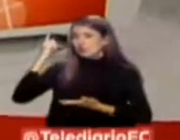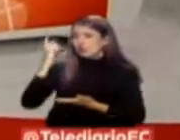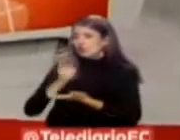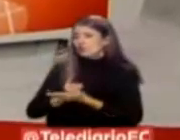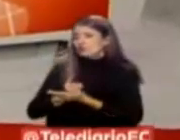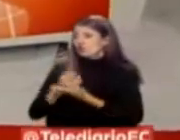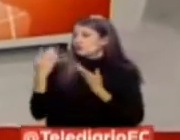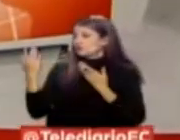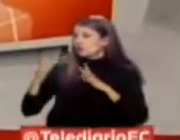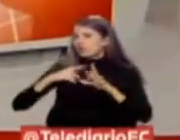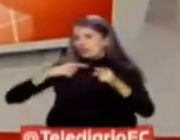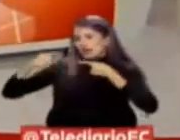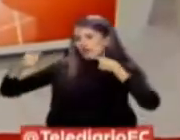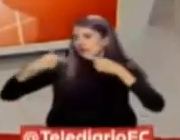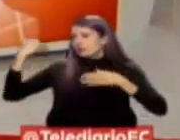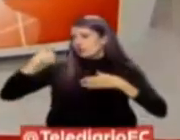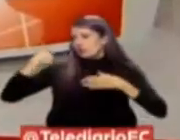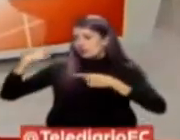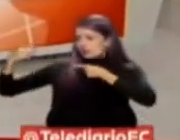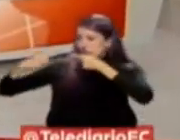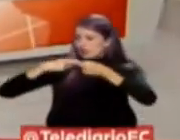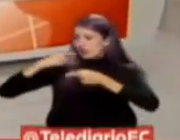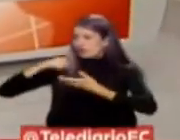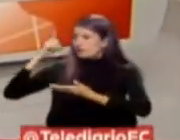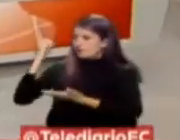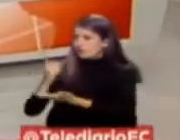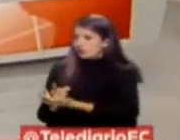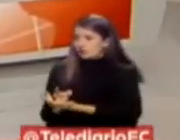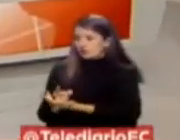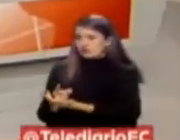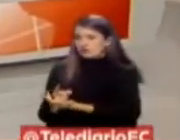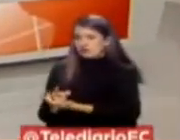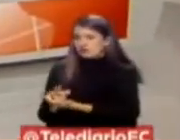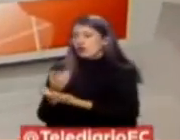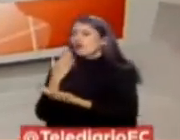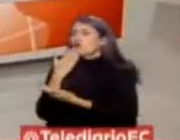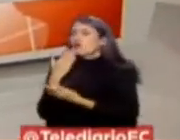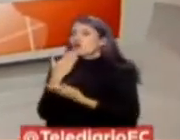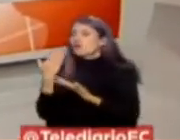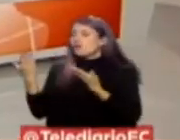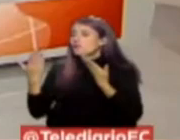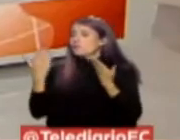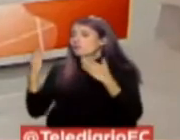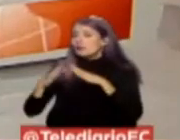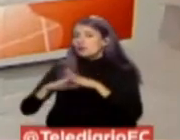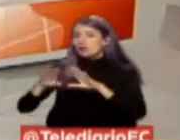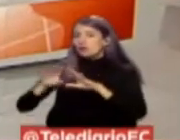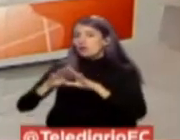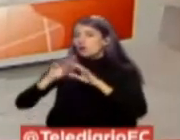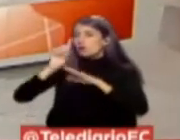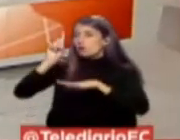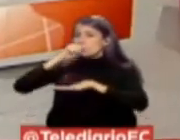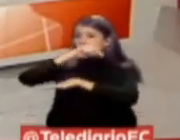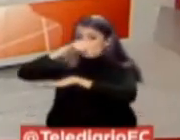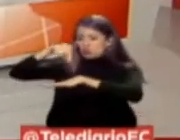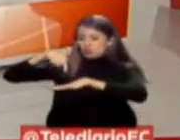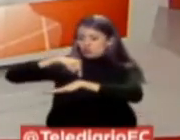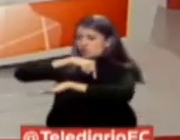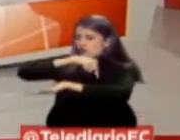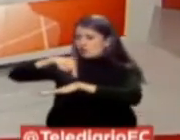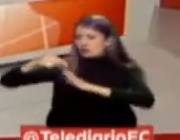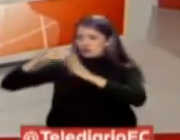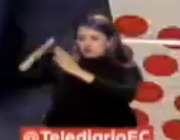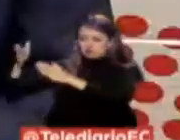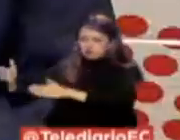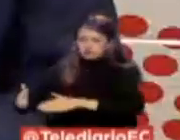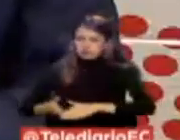un oficial a cargo? ¿Tenían contacto con un mando policial? ¿Con qué nivel de mando policial? 90 minutos es una eternidad, es